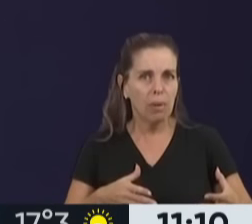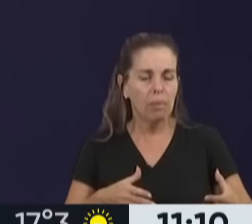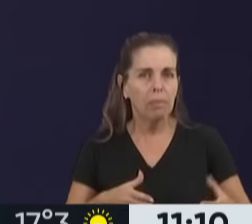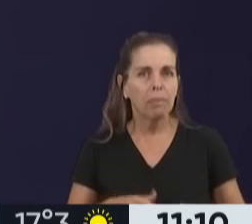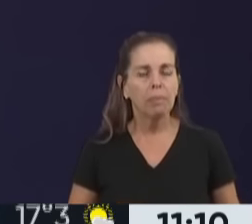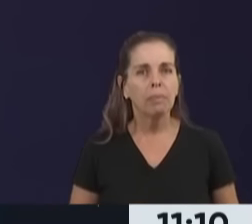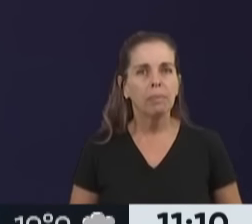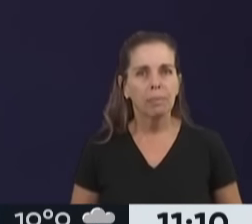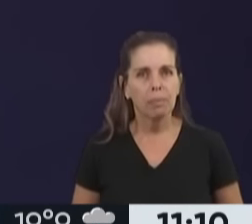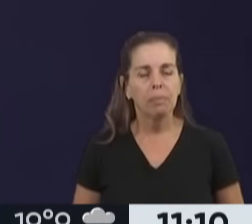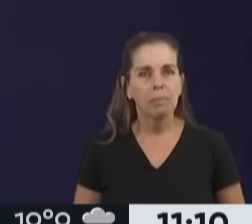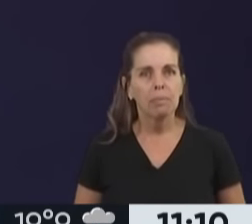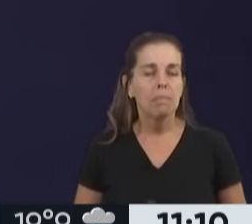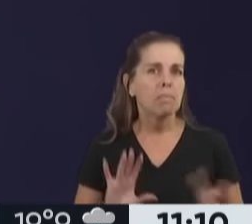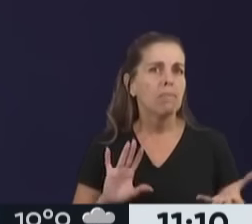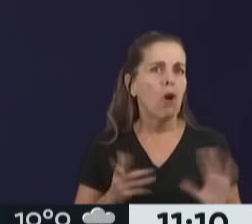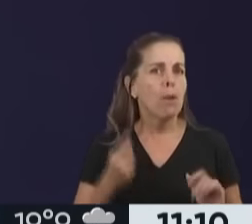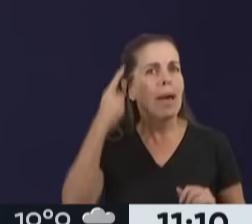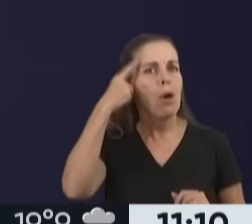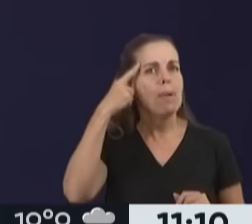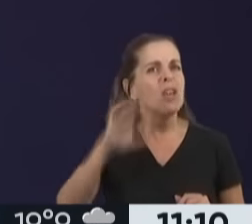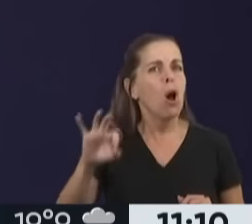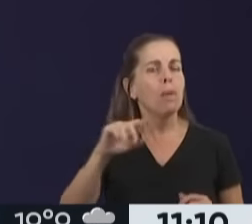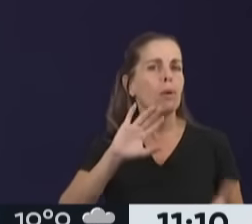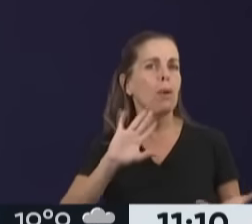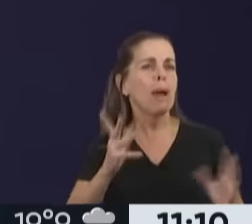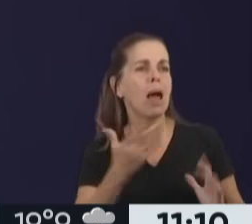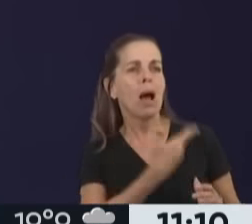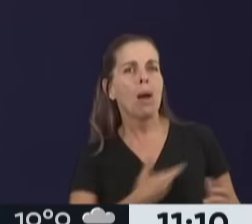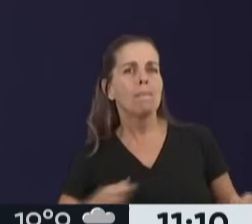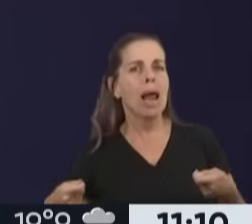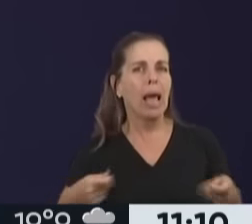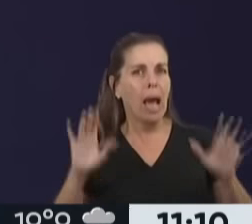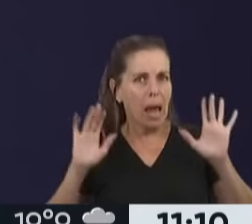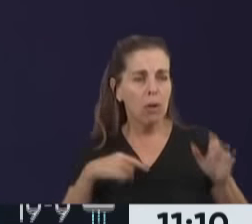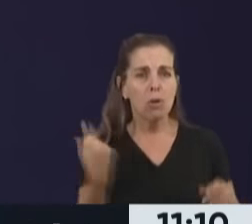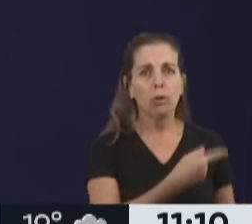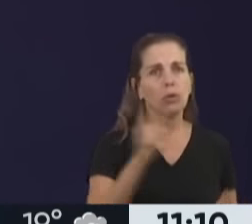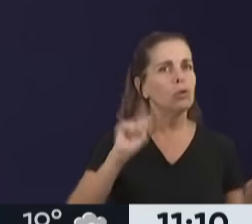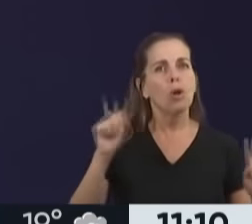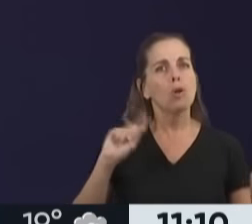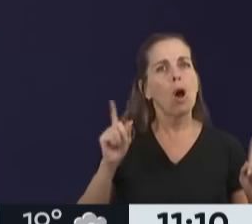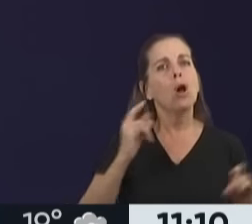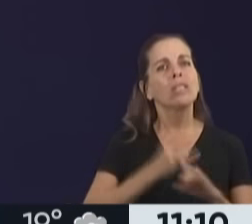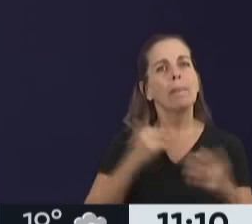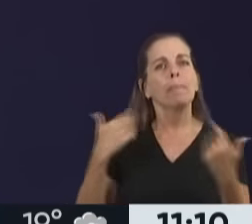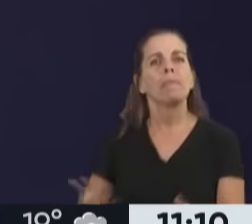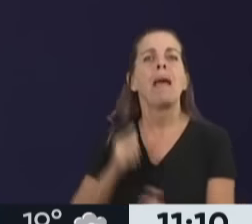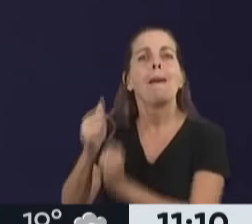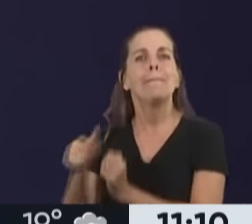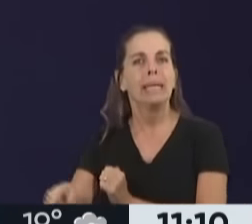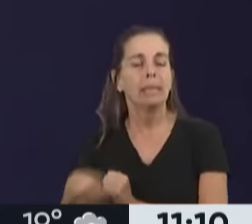y en nuestra filosofía para gobernar nosotros no somos proempresa nosotros somos Pro